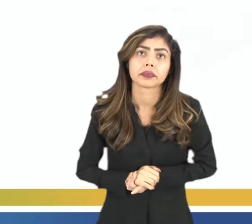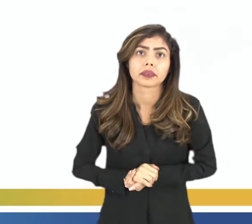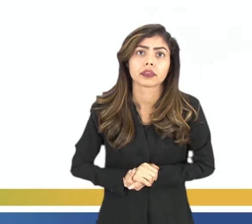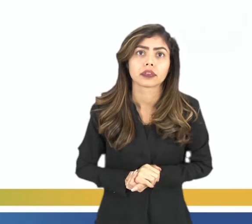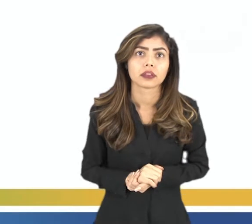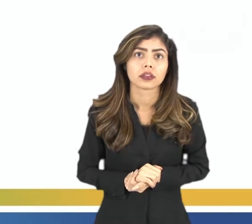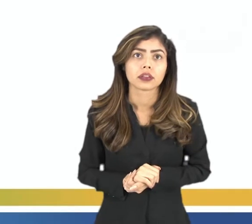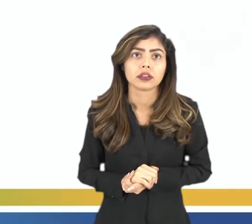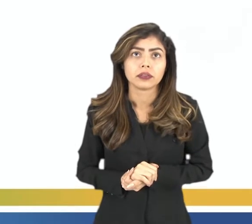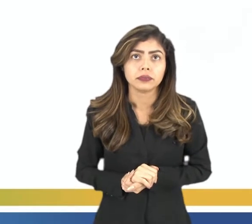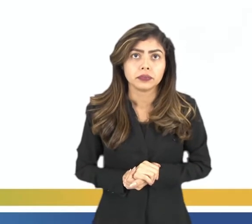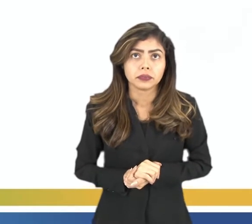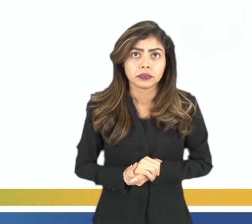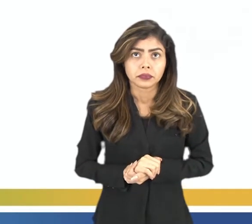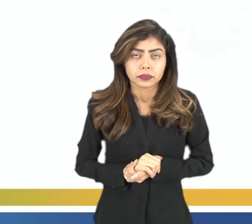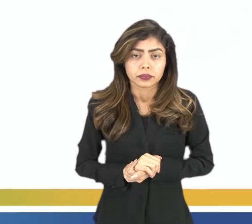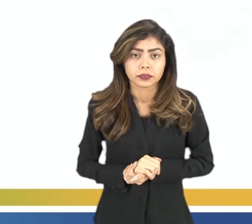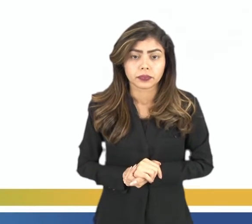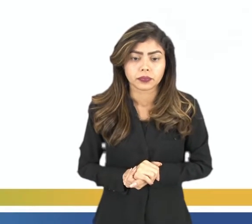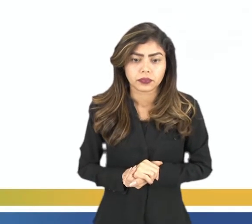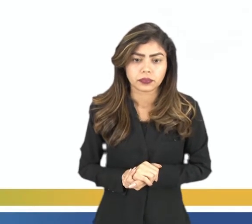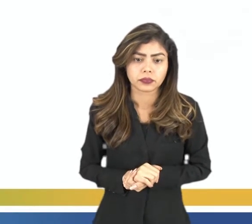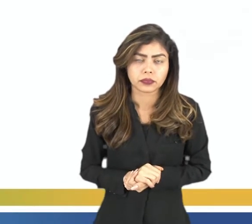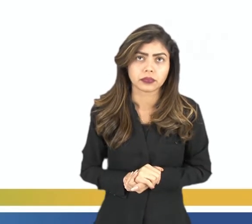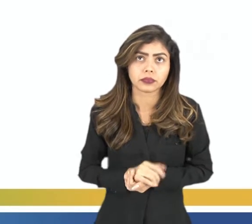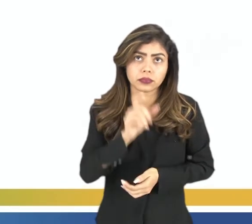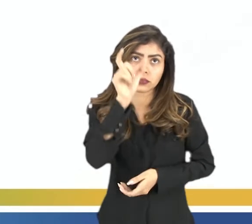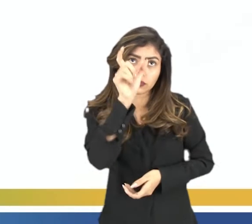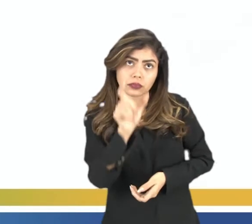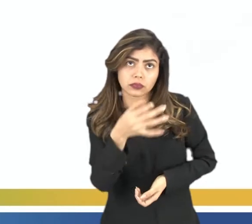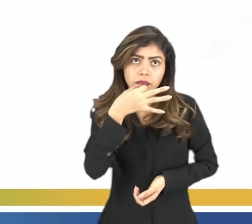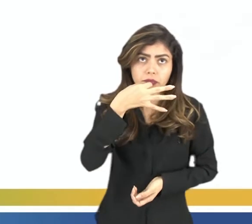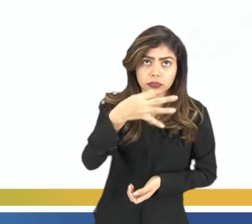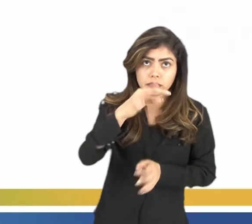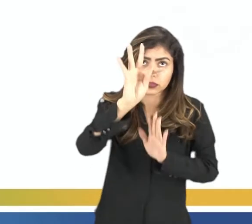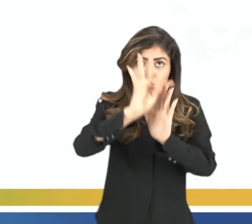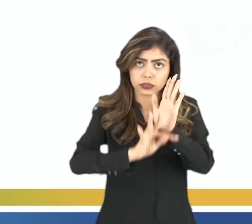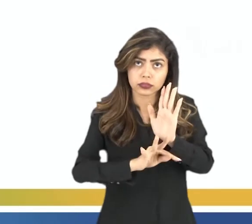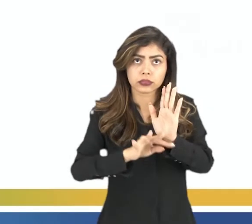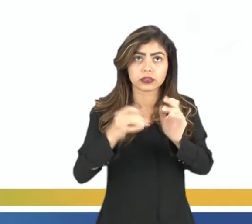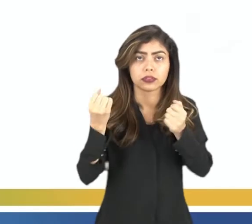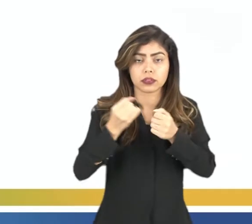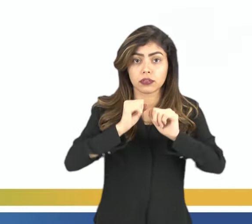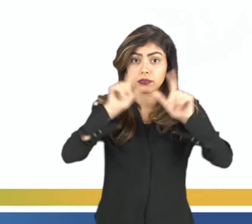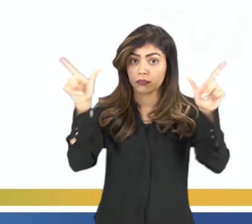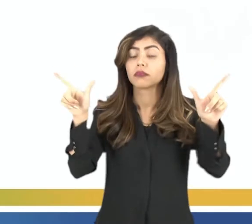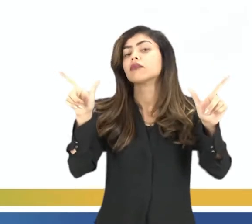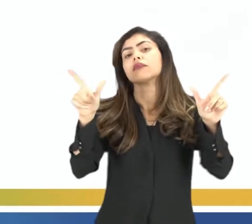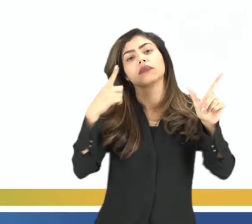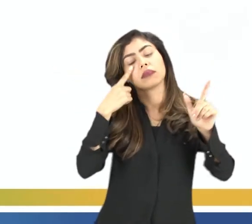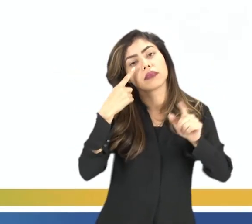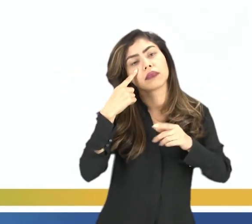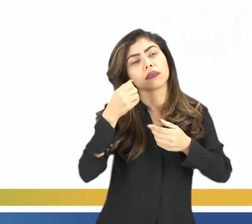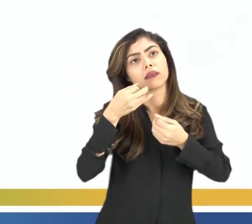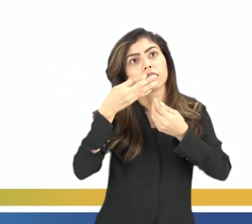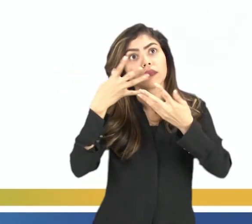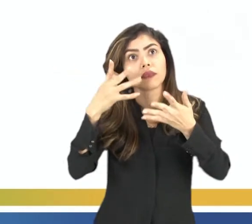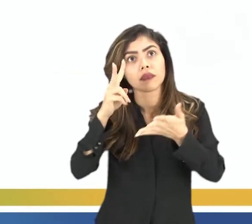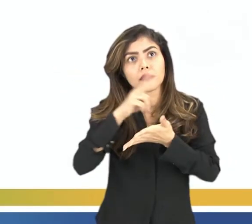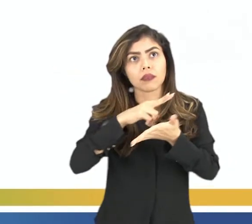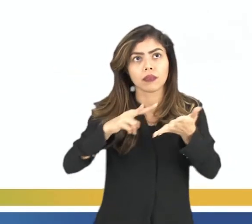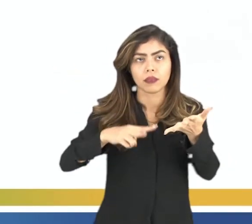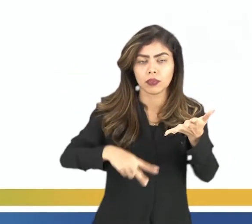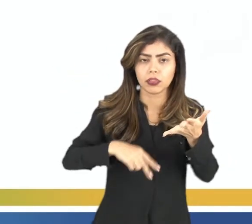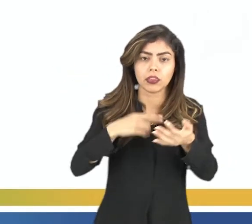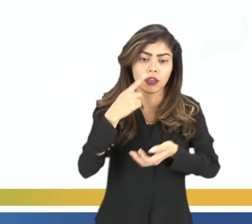de opinión, también conocido como columna de opinión, es un texto que tiene como fin despertar